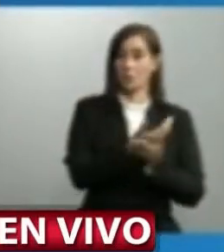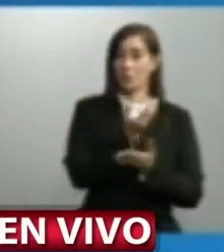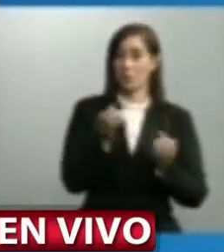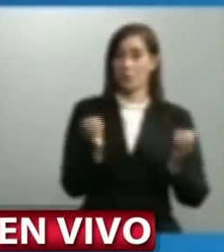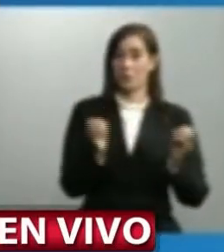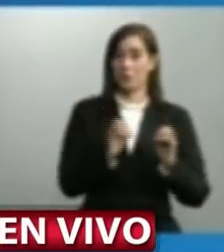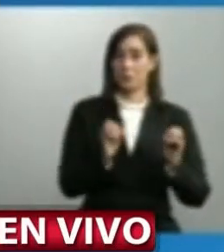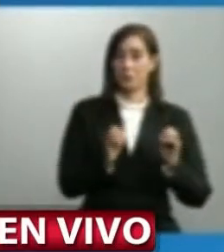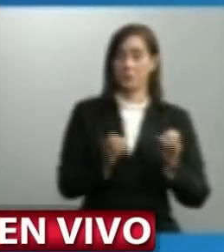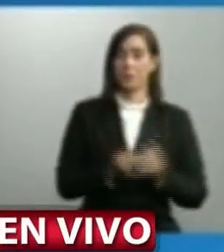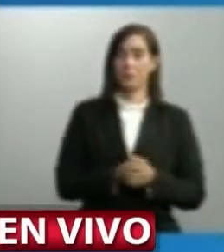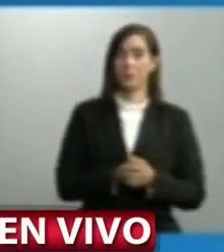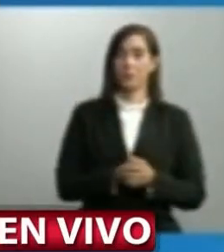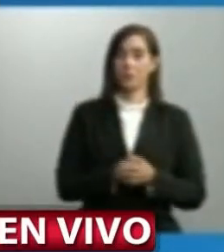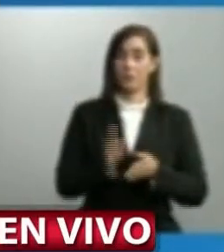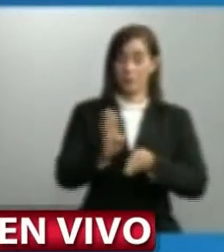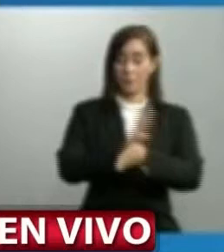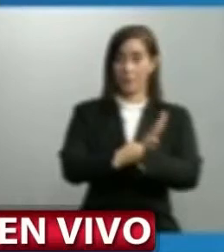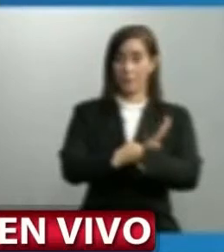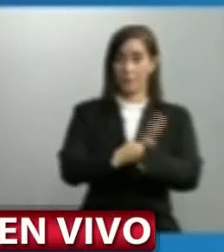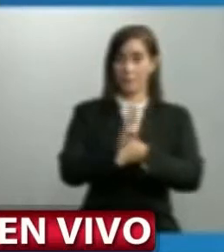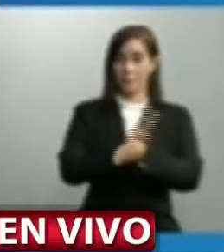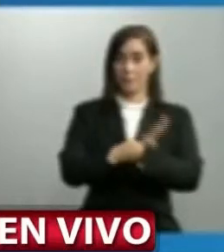nuevos. Barahona,